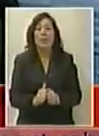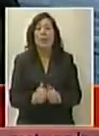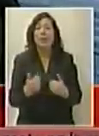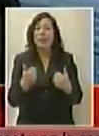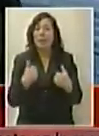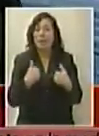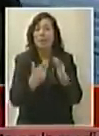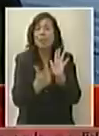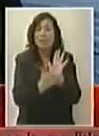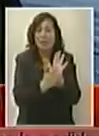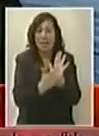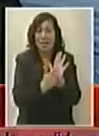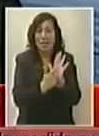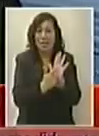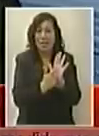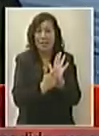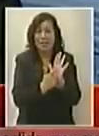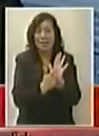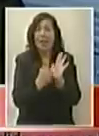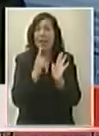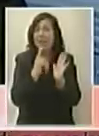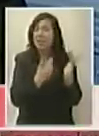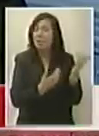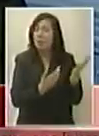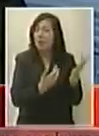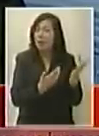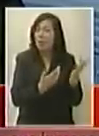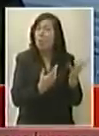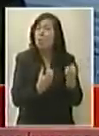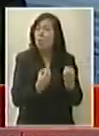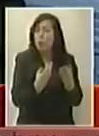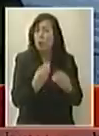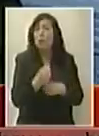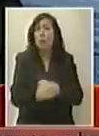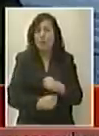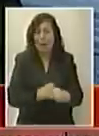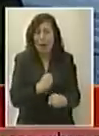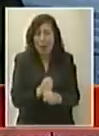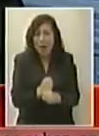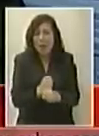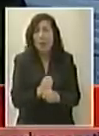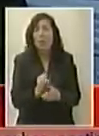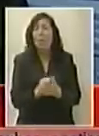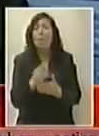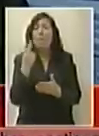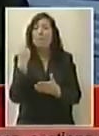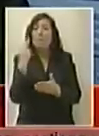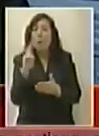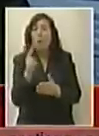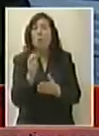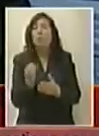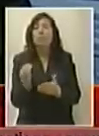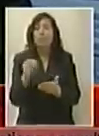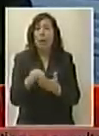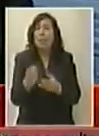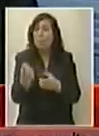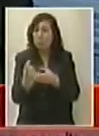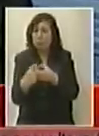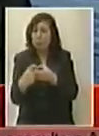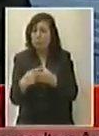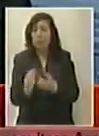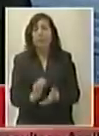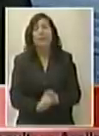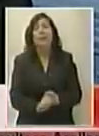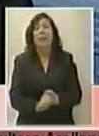tenemos ley esta ley esperada durante hace muchísimos años por los afiliados y